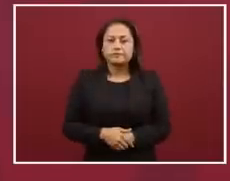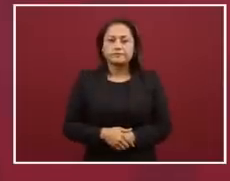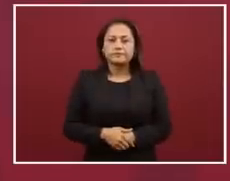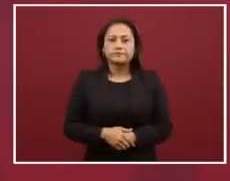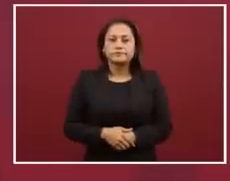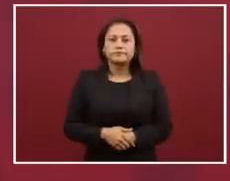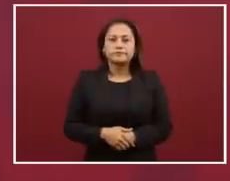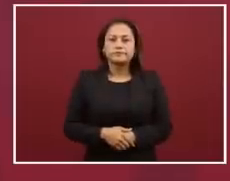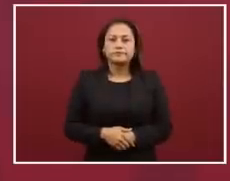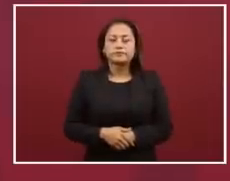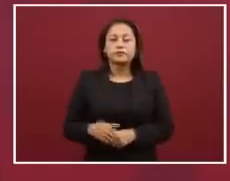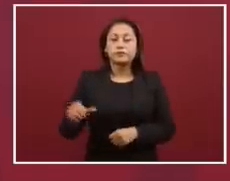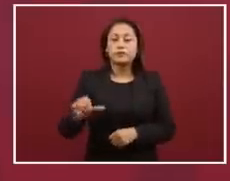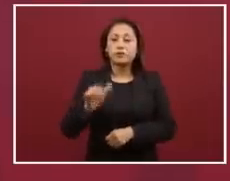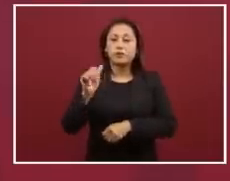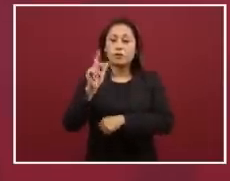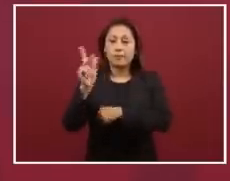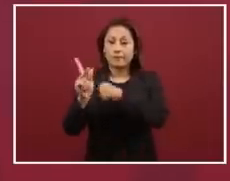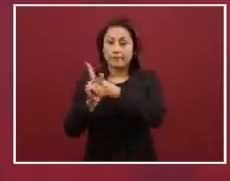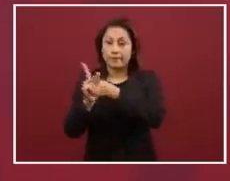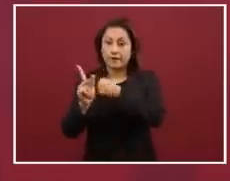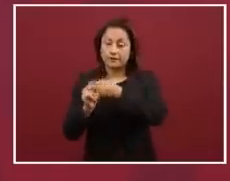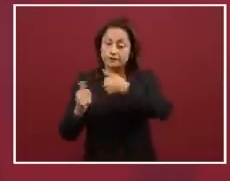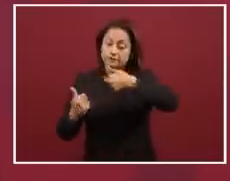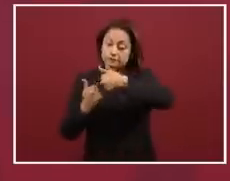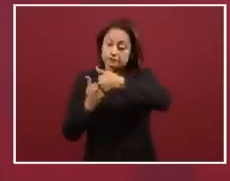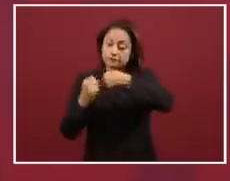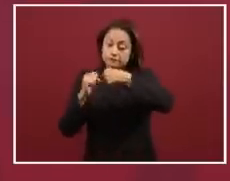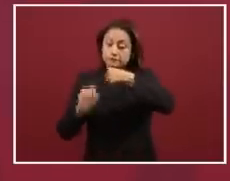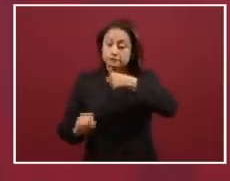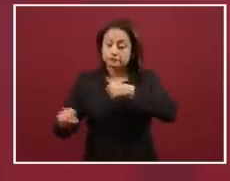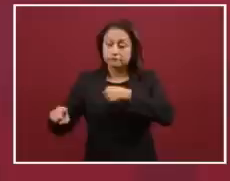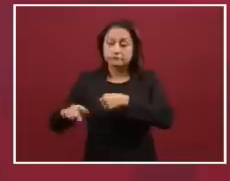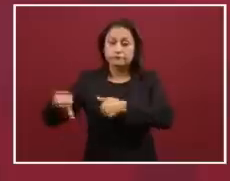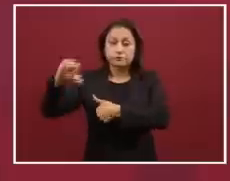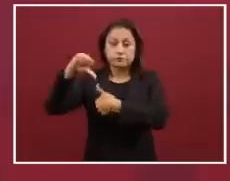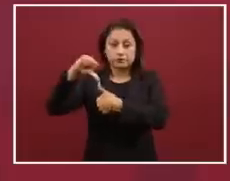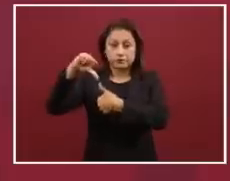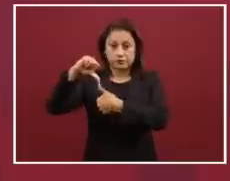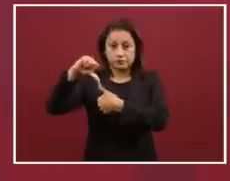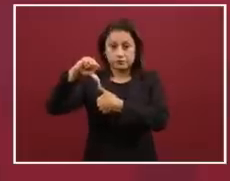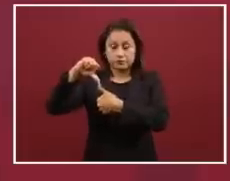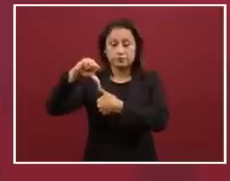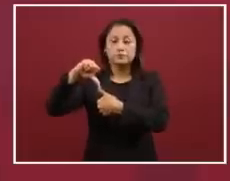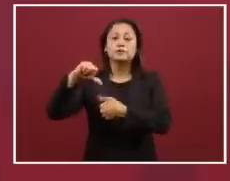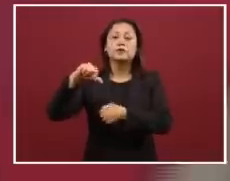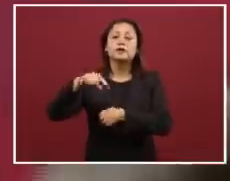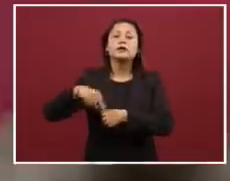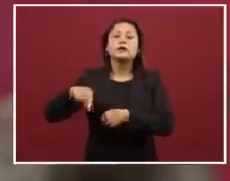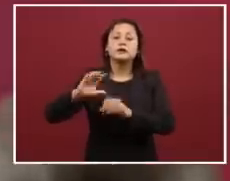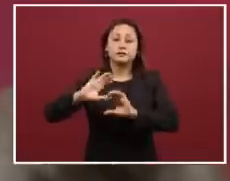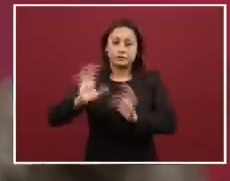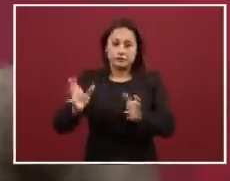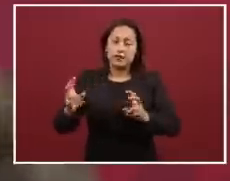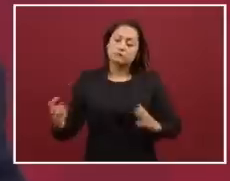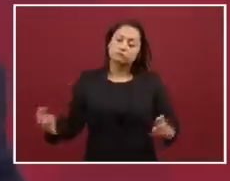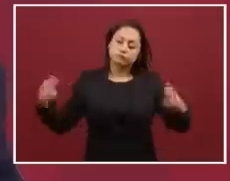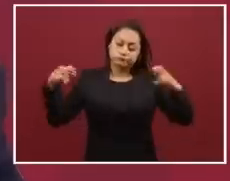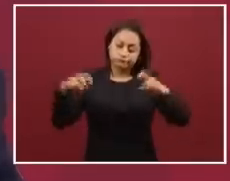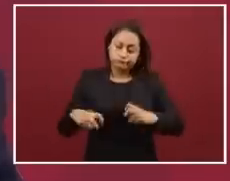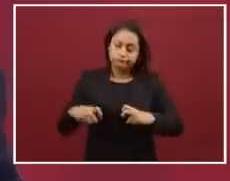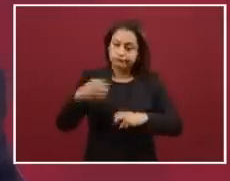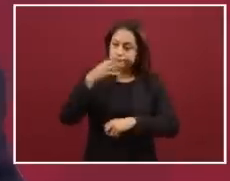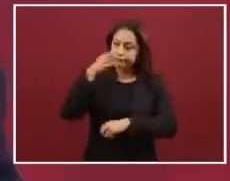Relación con los países de Centroamérica y de ayuda internacional, ya se estableció la mesa, ya nos comunicamos con las autoridades de los tres